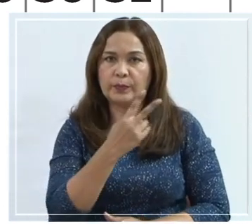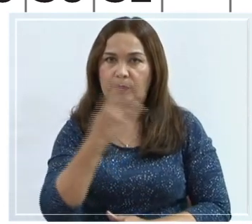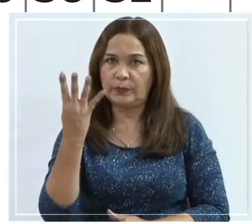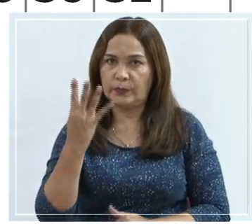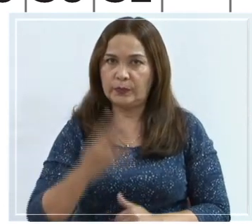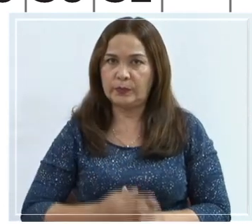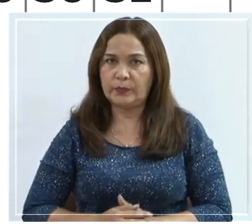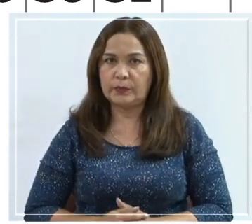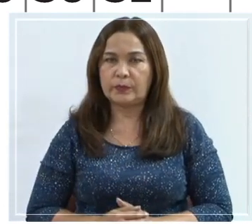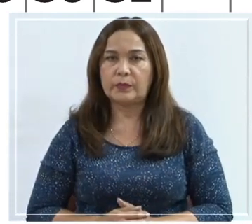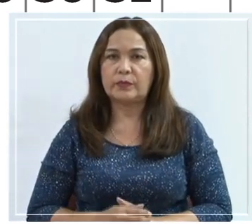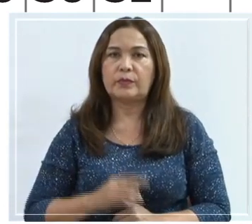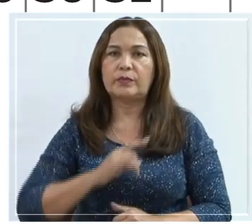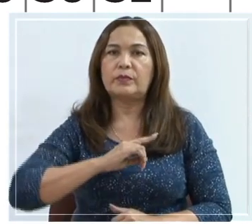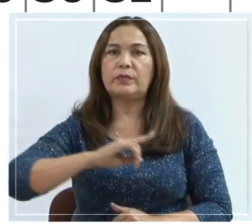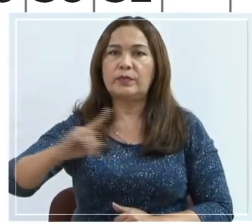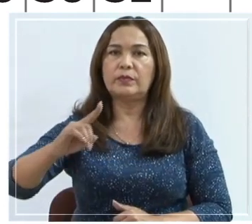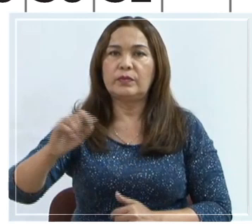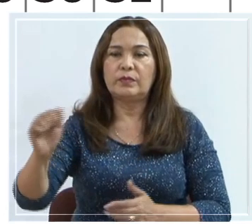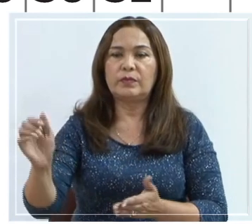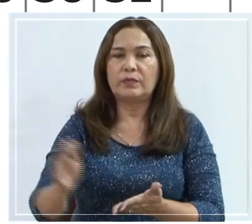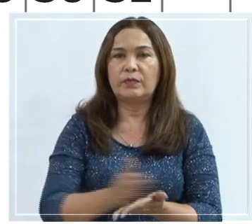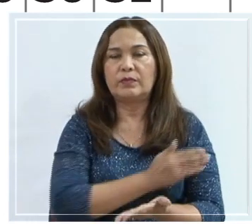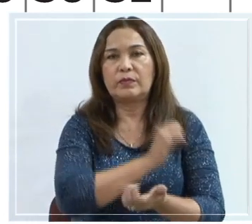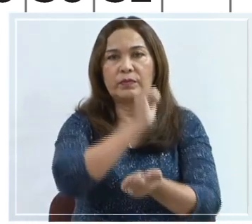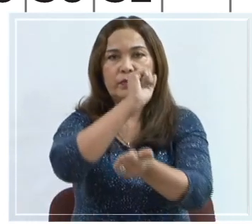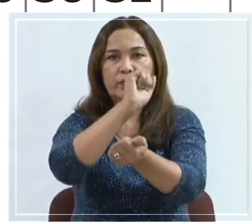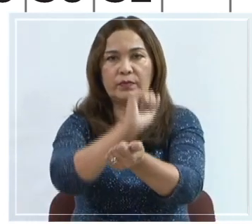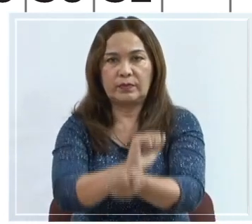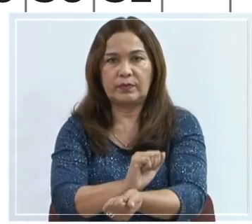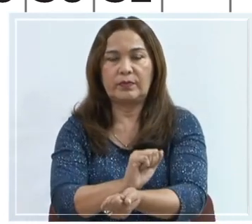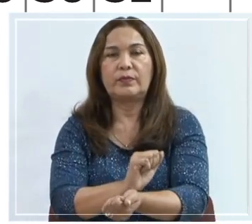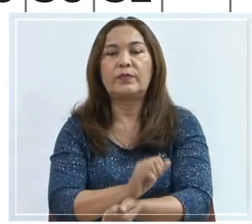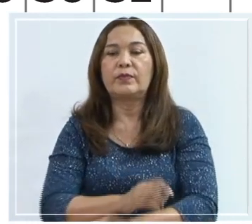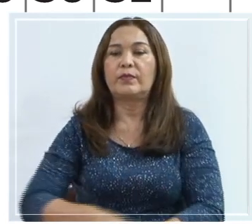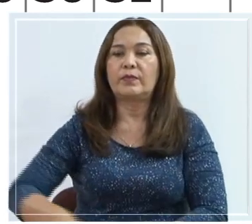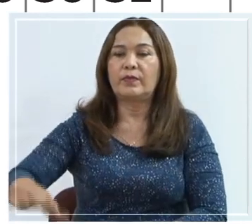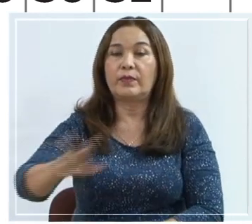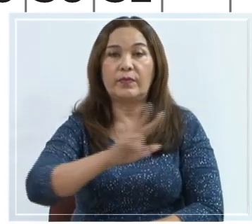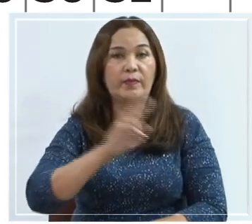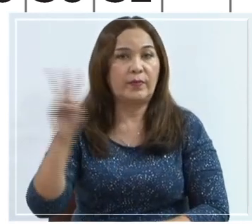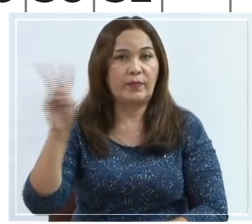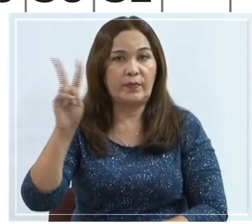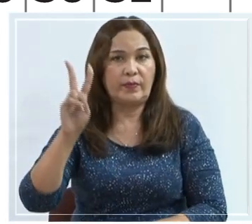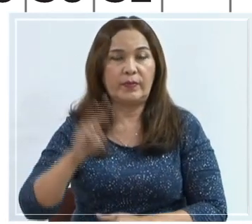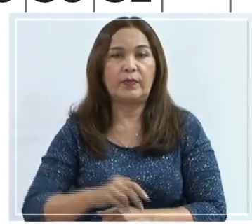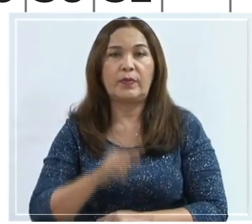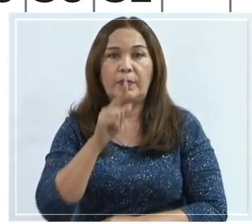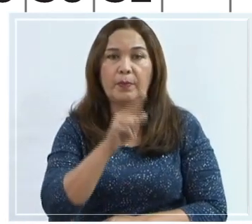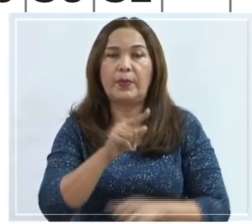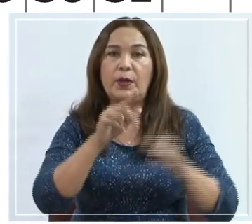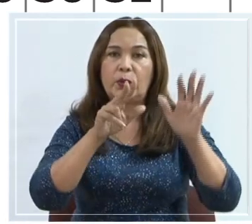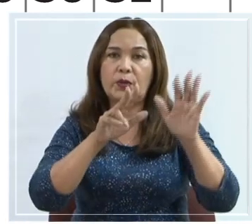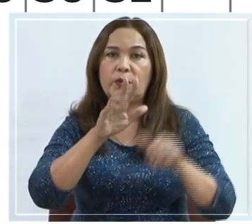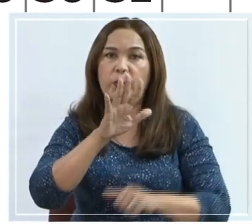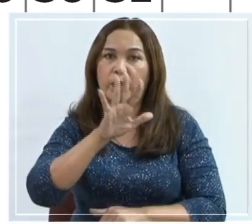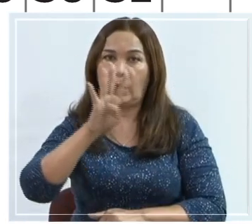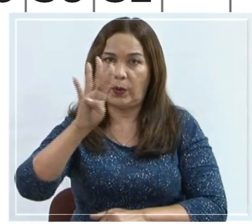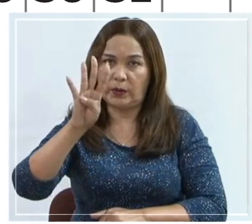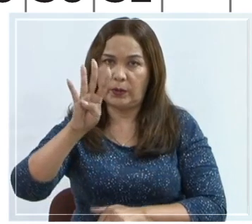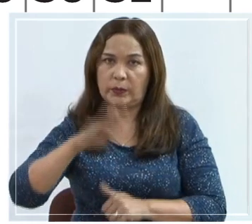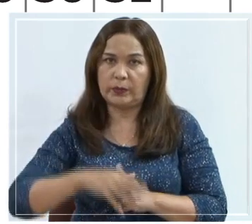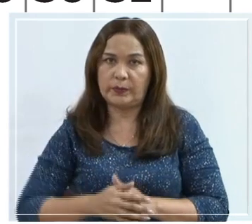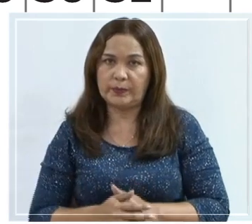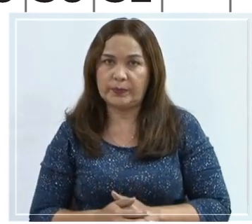24 decreto de la abolición de la esclavitud en el territorio venezolano 1854